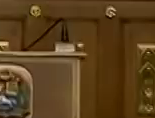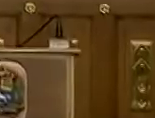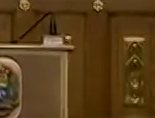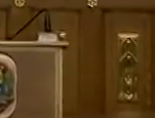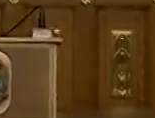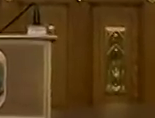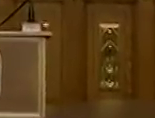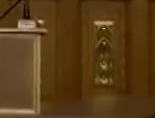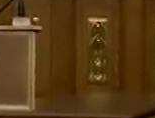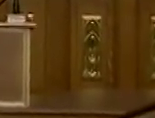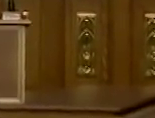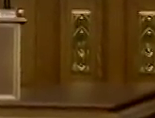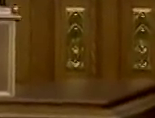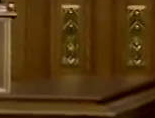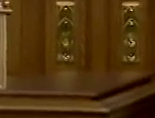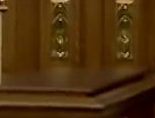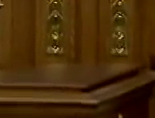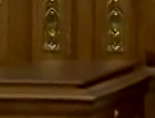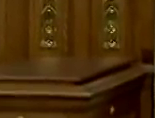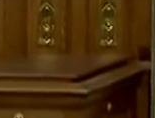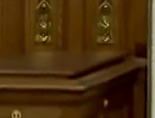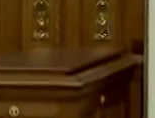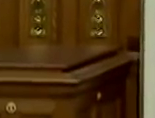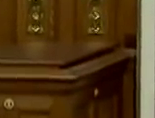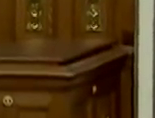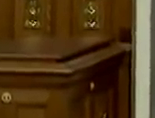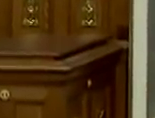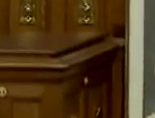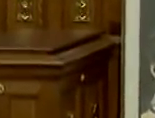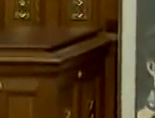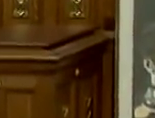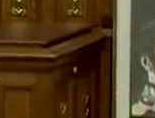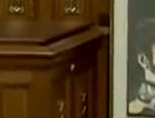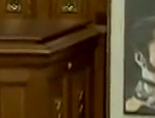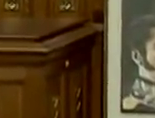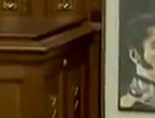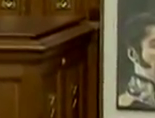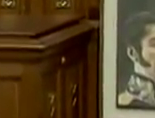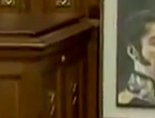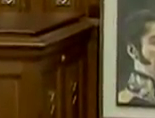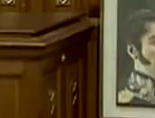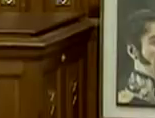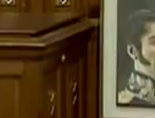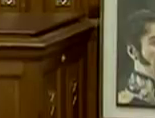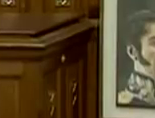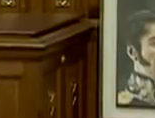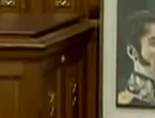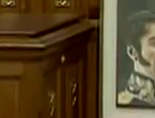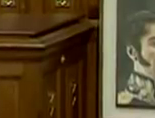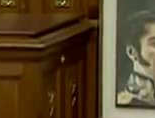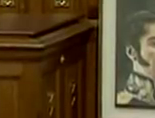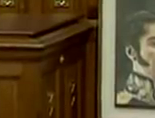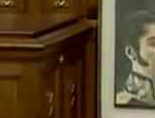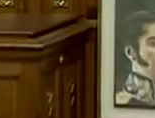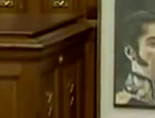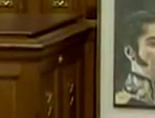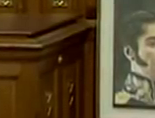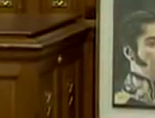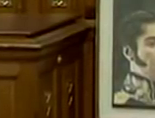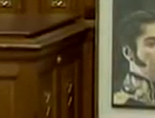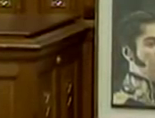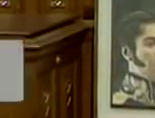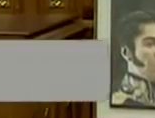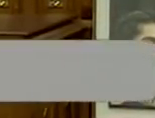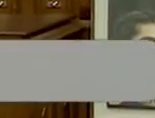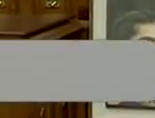contribuyan al desarrollo económico del país. Otro de los anuncios que hace el presidente de la Comisión de la Presidenta de la Asamblea Nacional